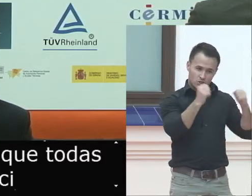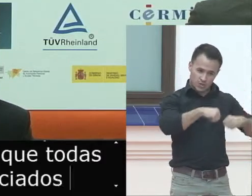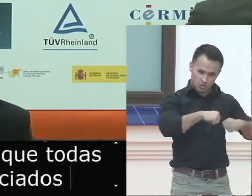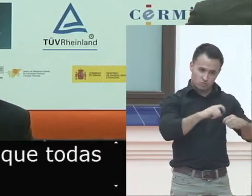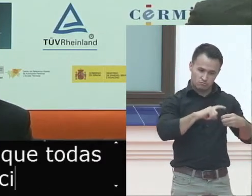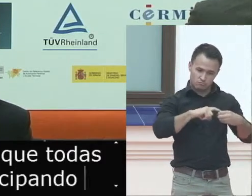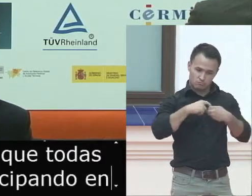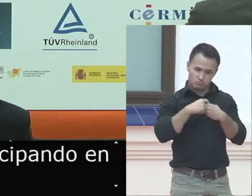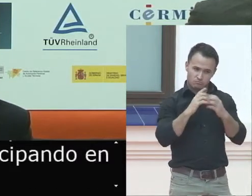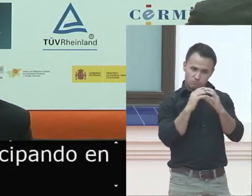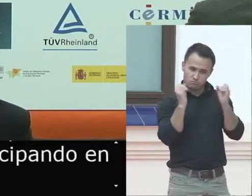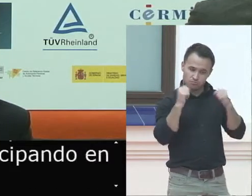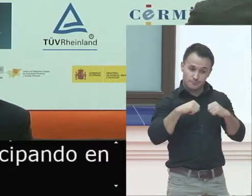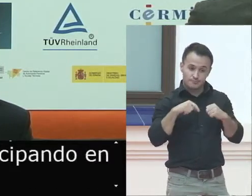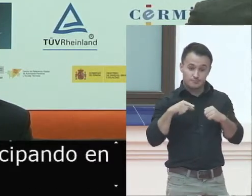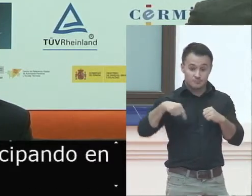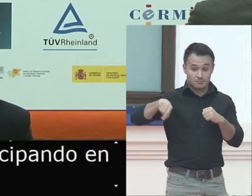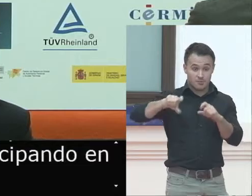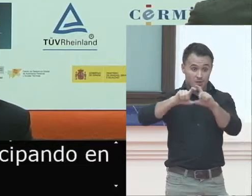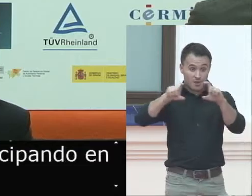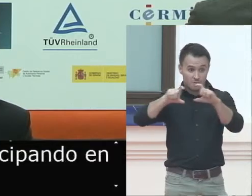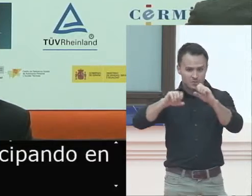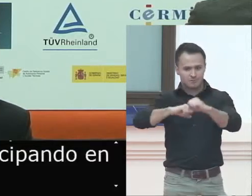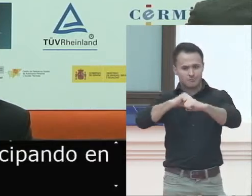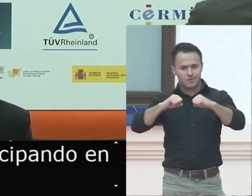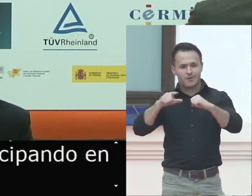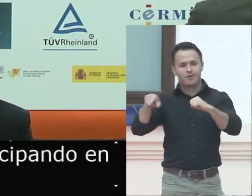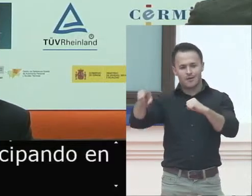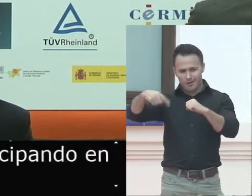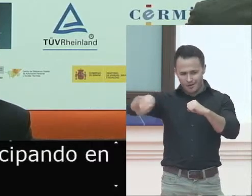consenso hacen un consenso